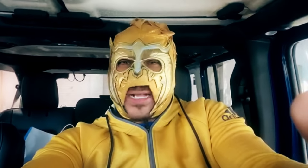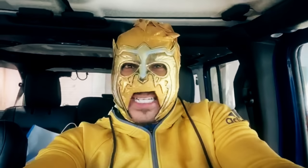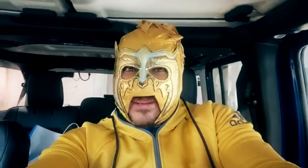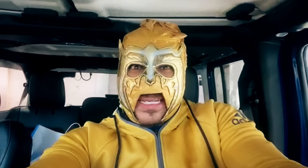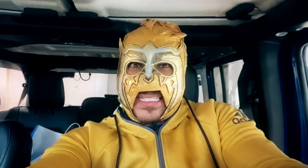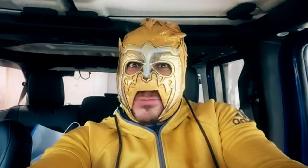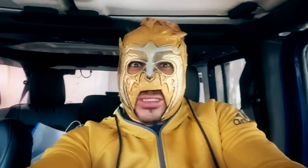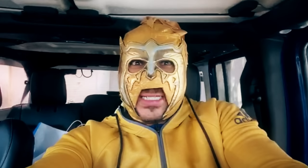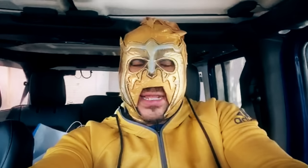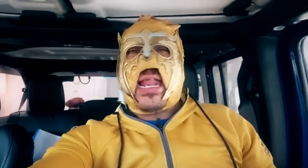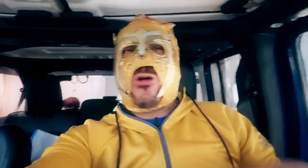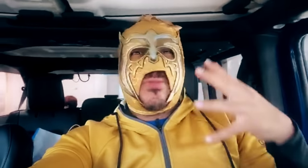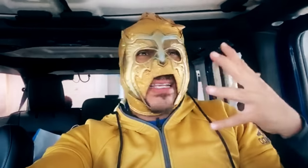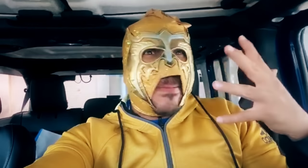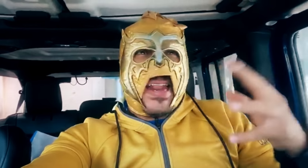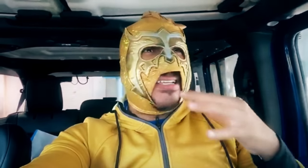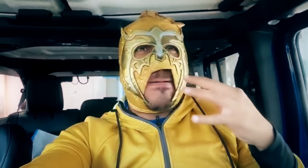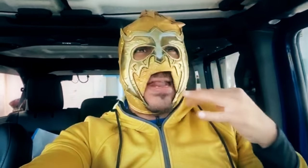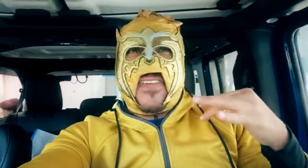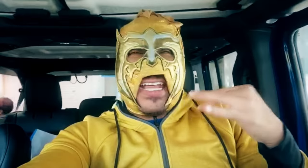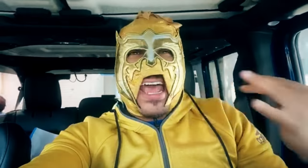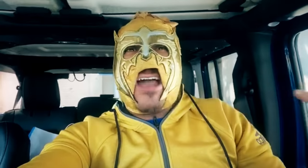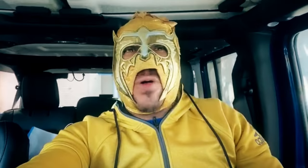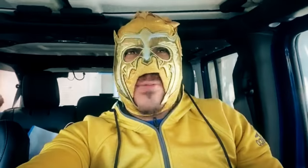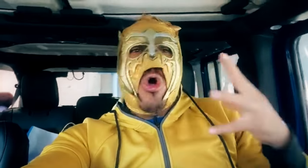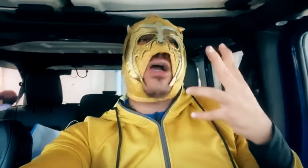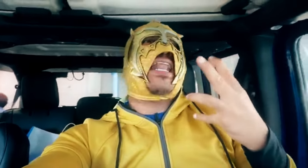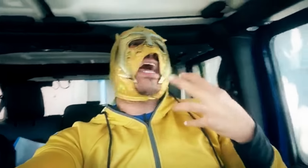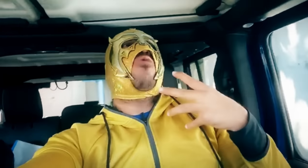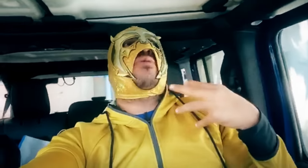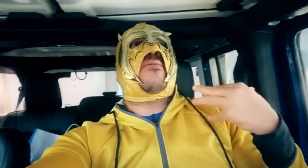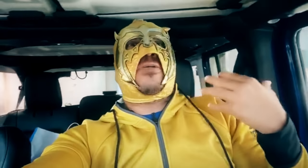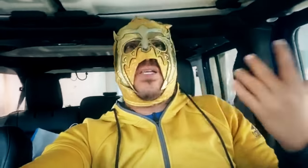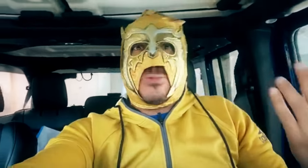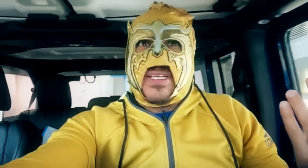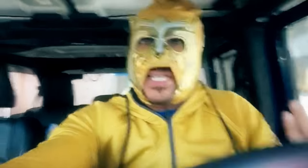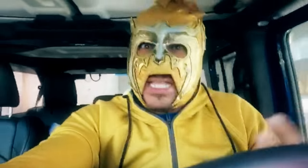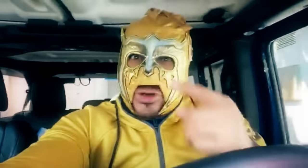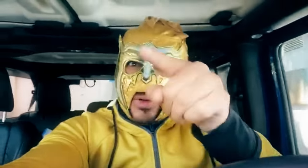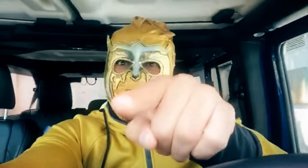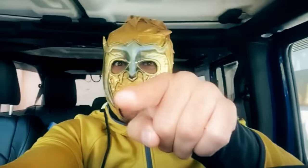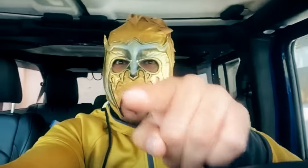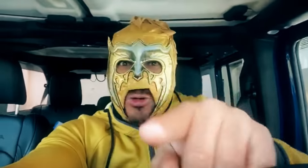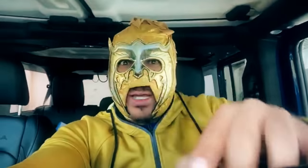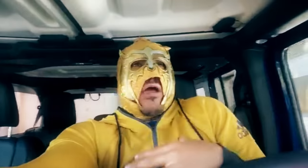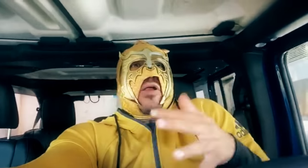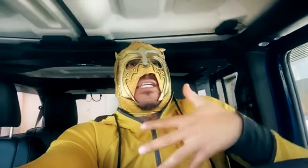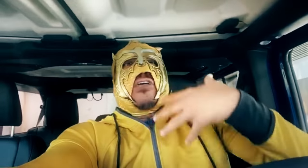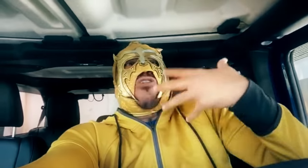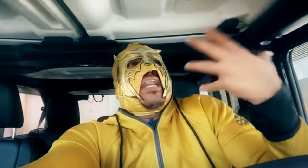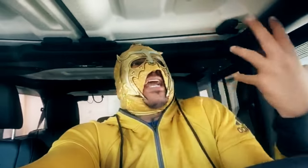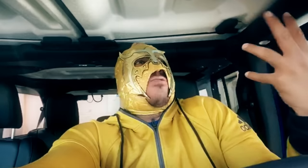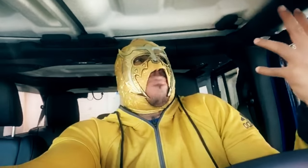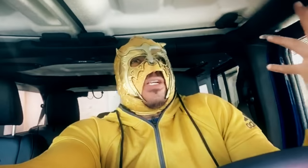mamada, porque sí, güey. Estamos así. La economía se va a parar y se va a ver afectada a huevo. Ojalá hubiera más pinches presidentes como este culero, güey. Ahora